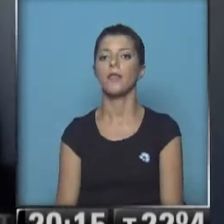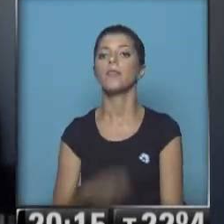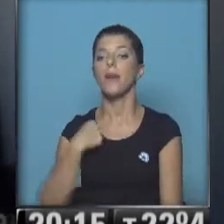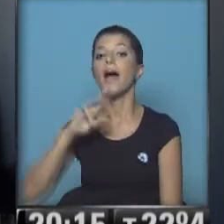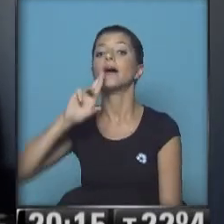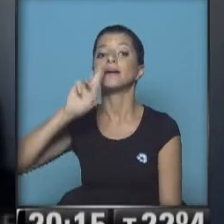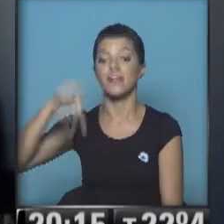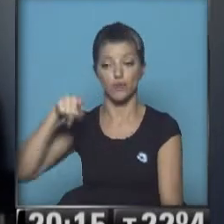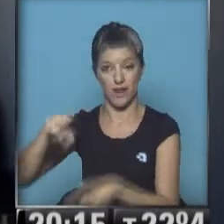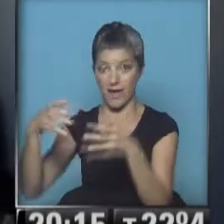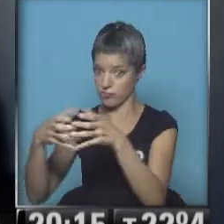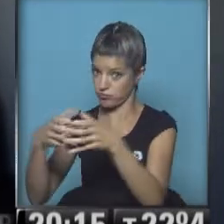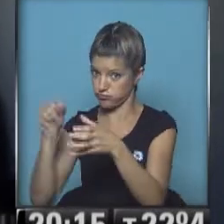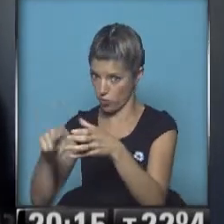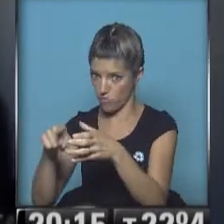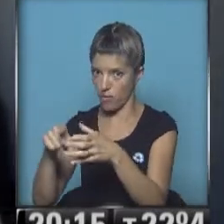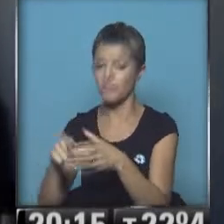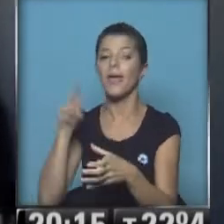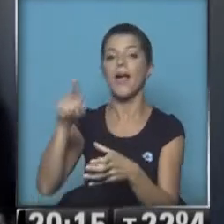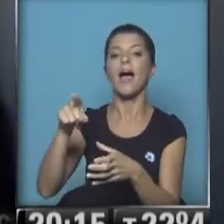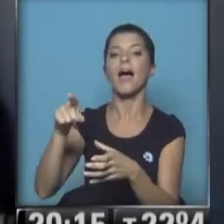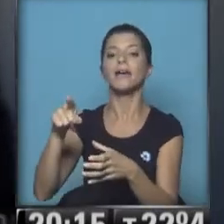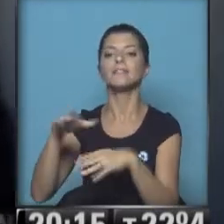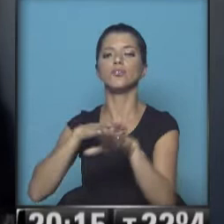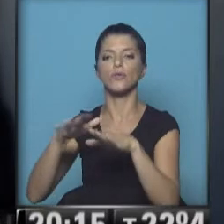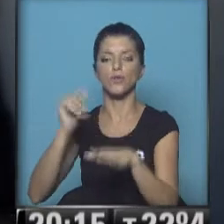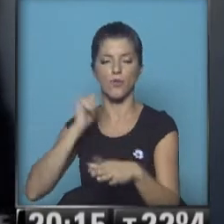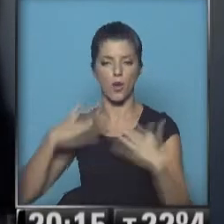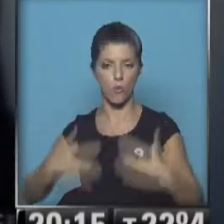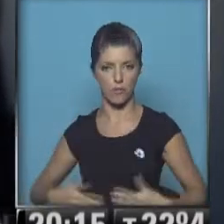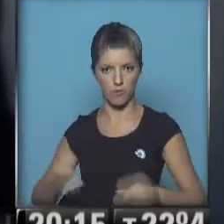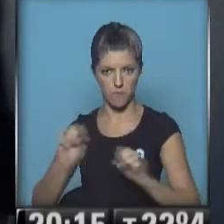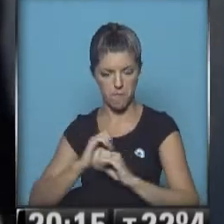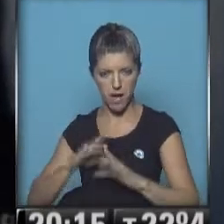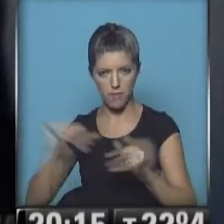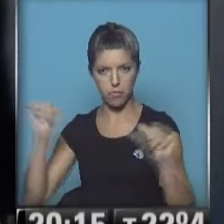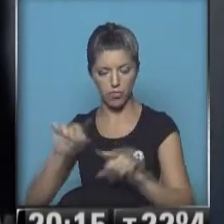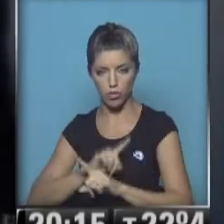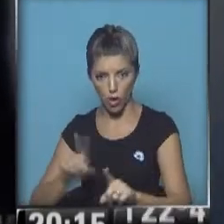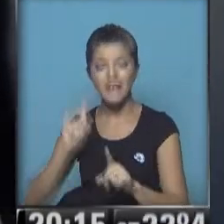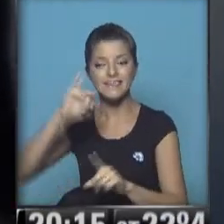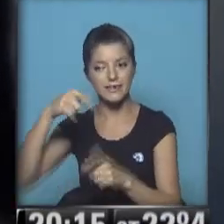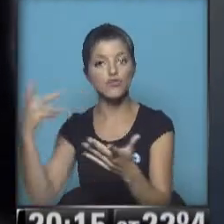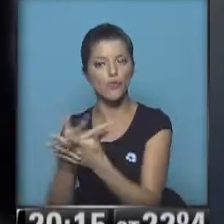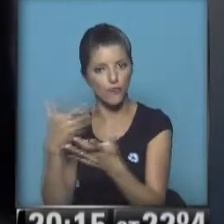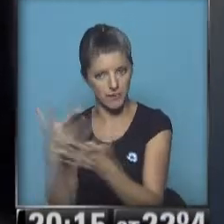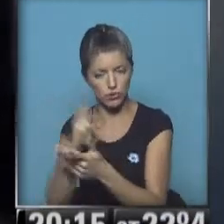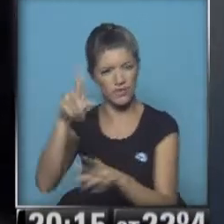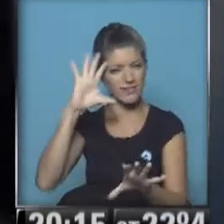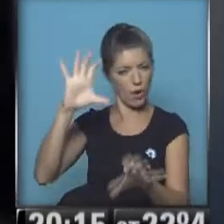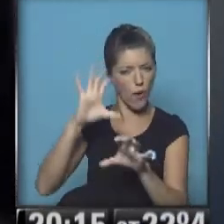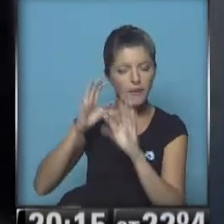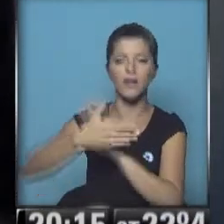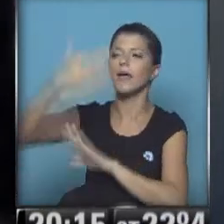de la querella no hubo espasmo cadavérico y si hubo agonía se acuerdan ustedes que una de las primeras determinaciones